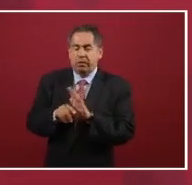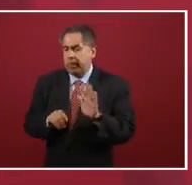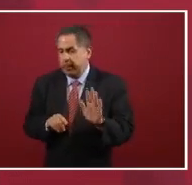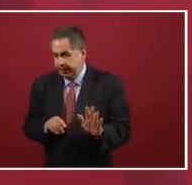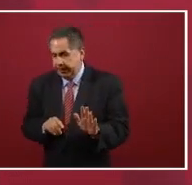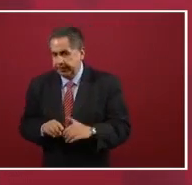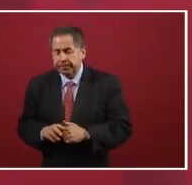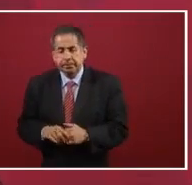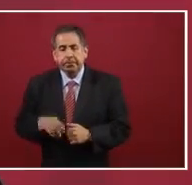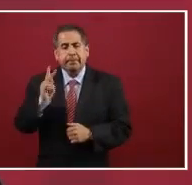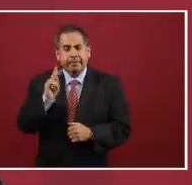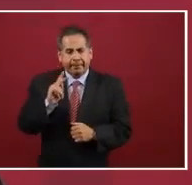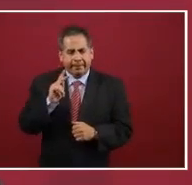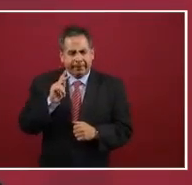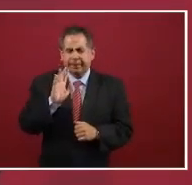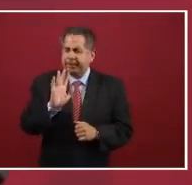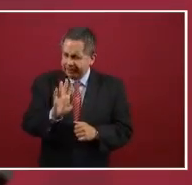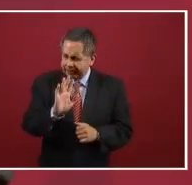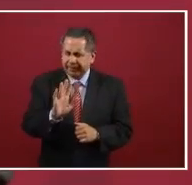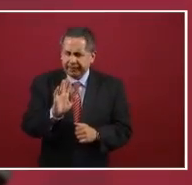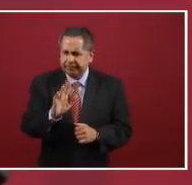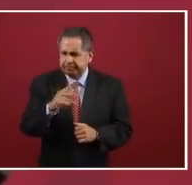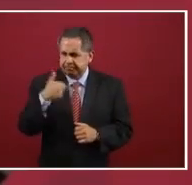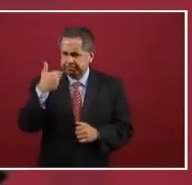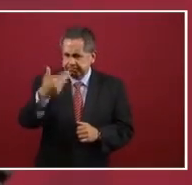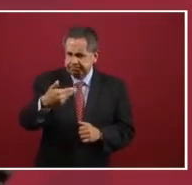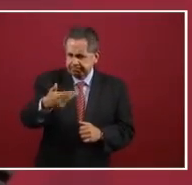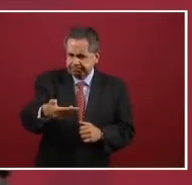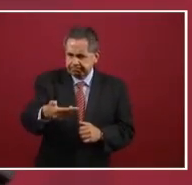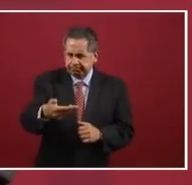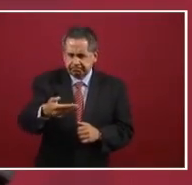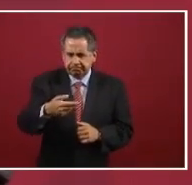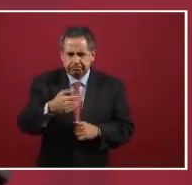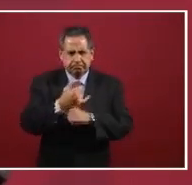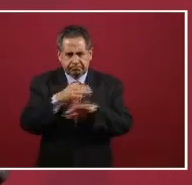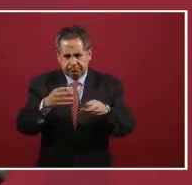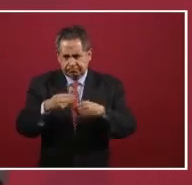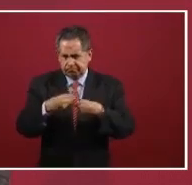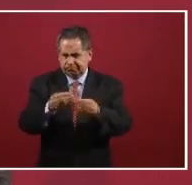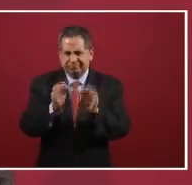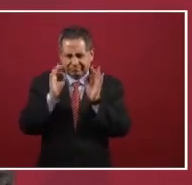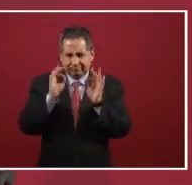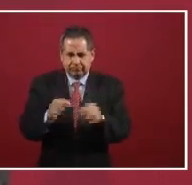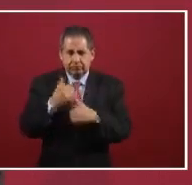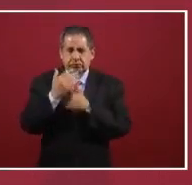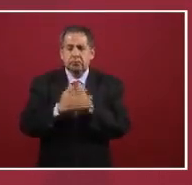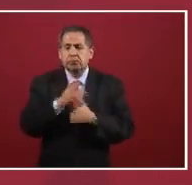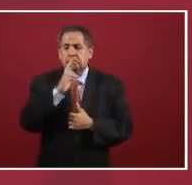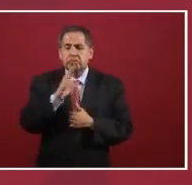contra. Pero con mucho gusto te doy la cifra exacta en el próximo reporte, con todo gusto. Voy a